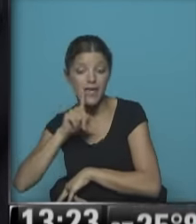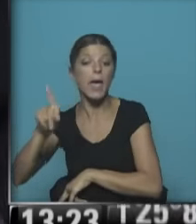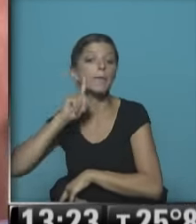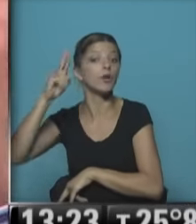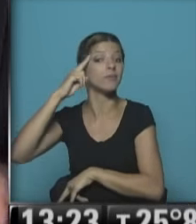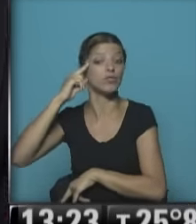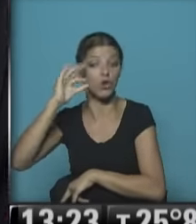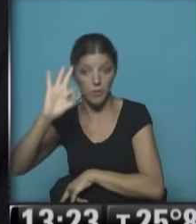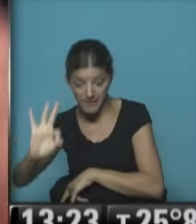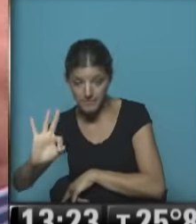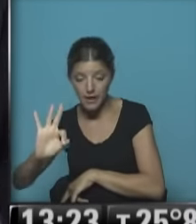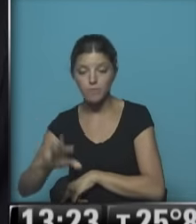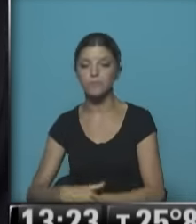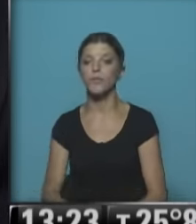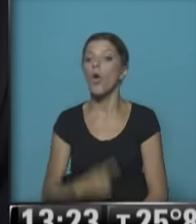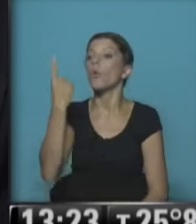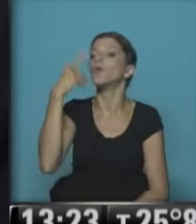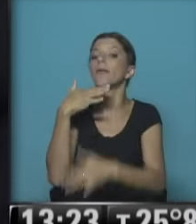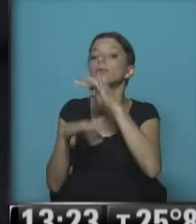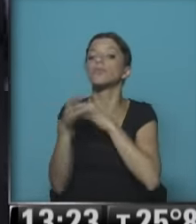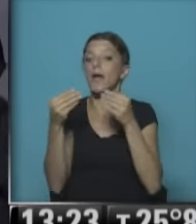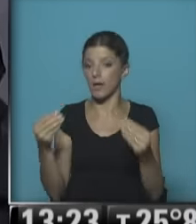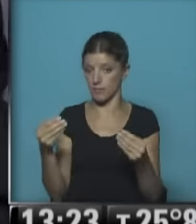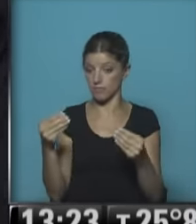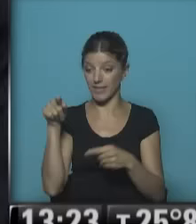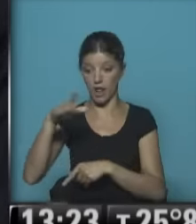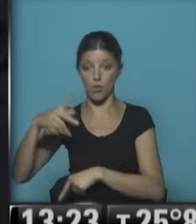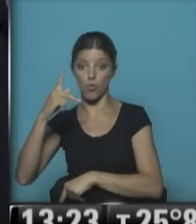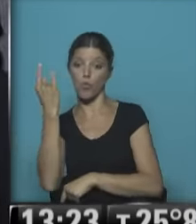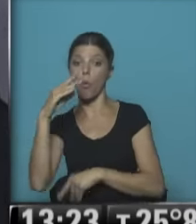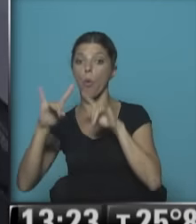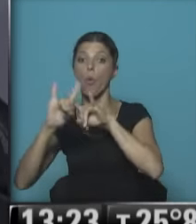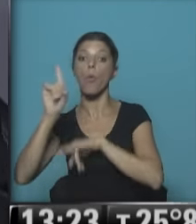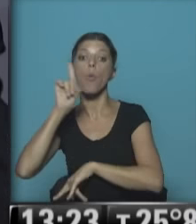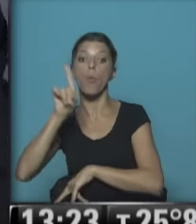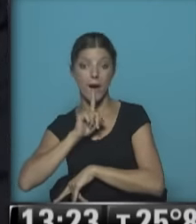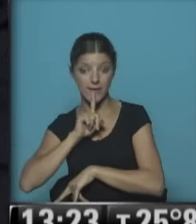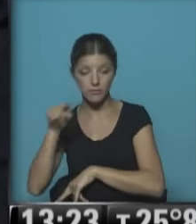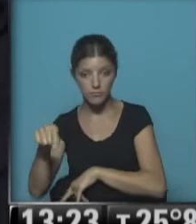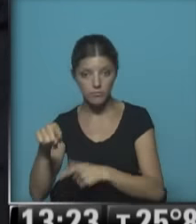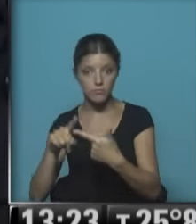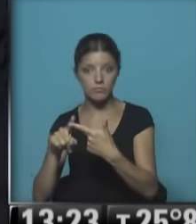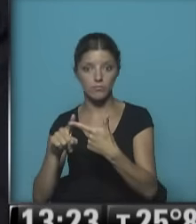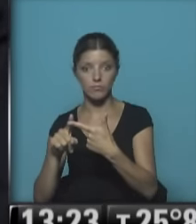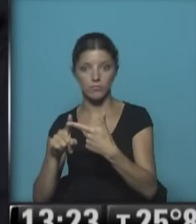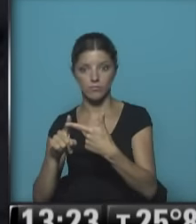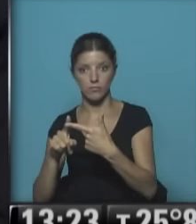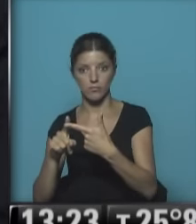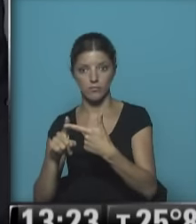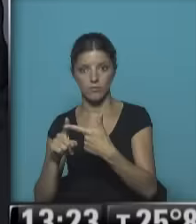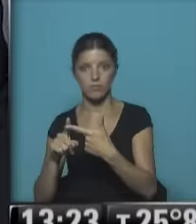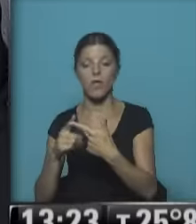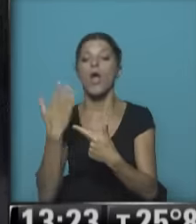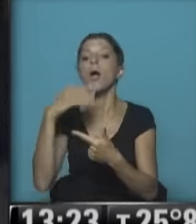de 1990, uno de los principales argumentos fue que Kuwait había introducido más